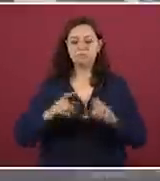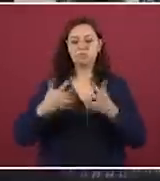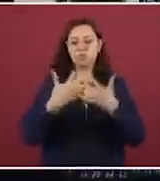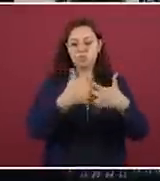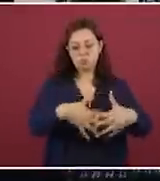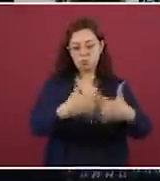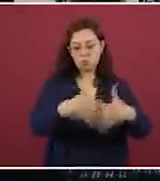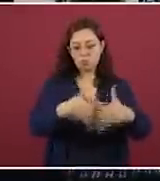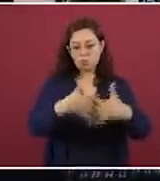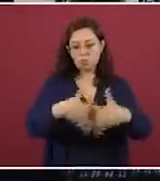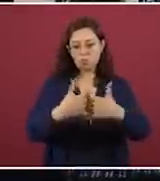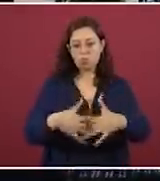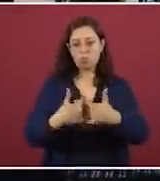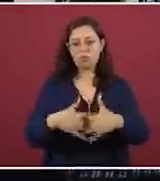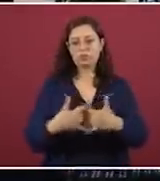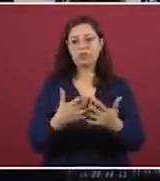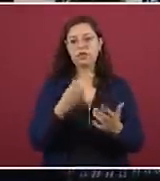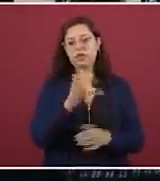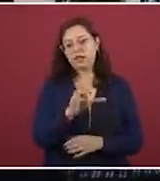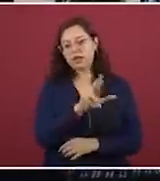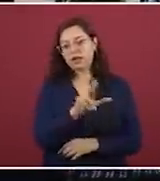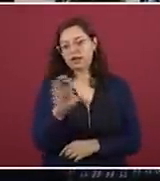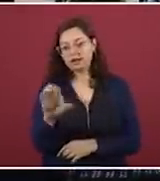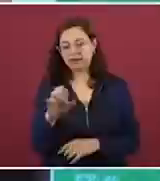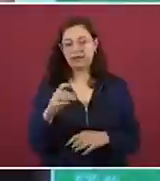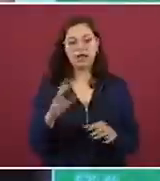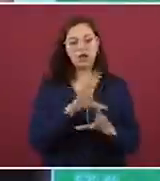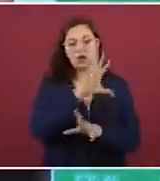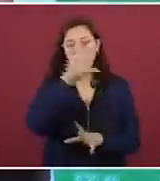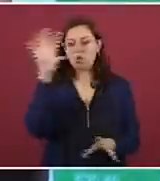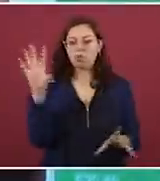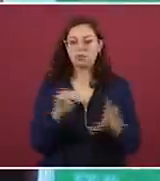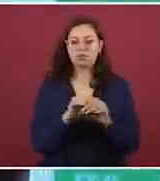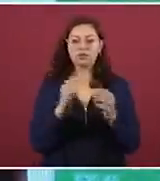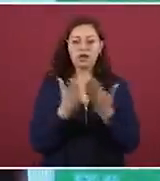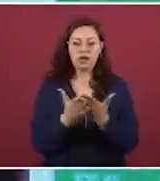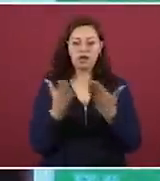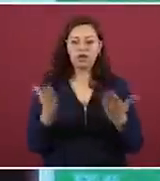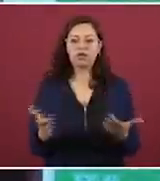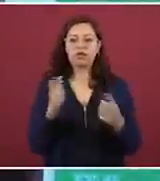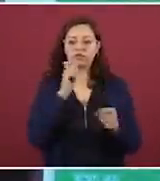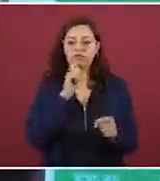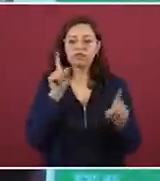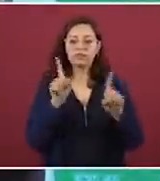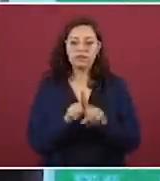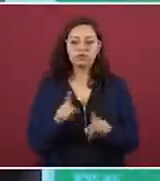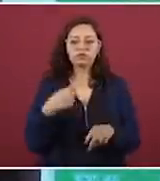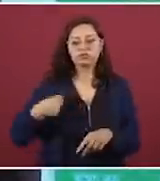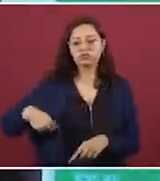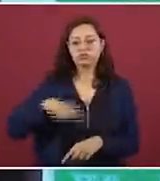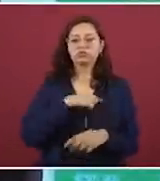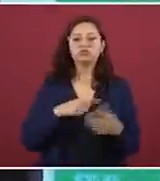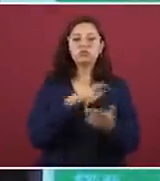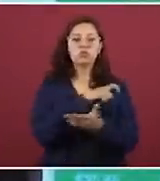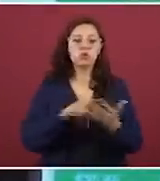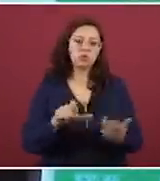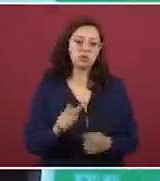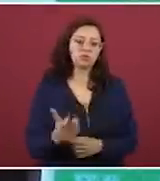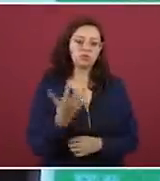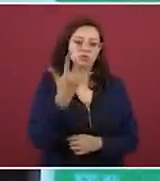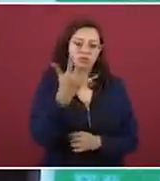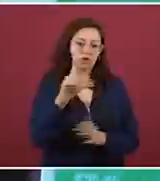del pantallazo de la CRE, de GasoApp, también en esta ocasión compramos 5 litros